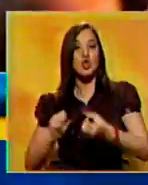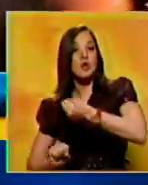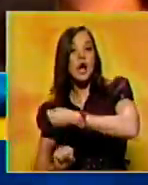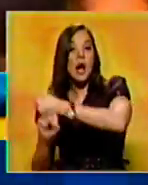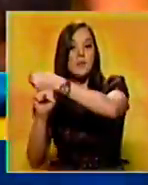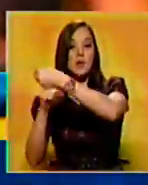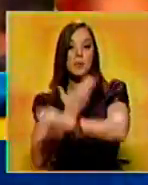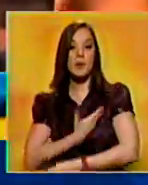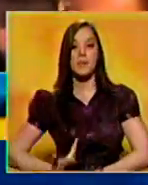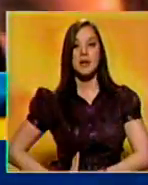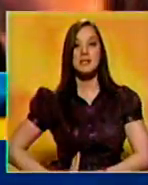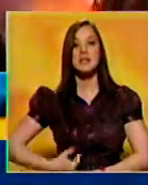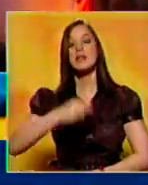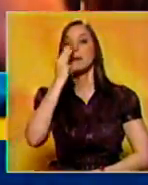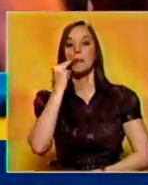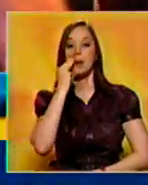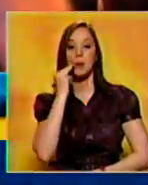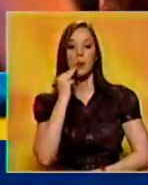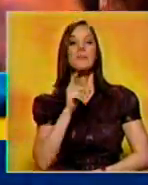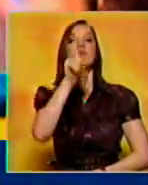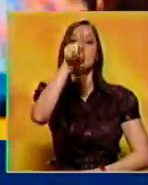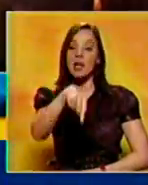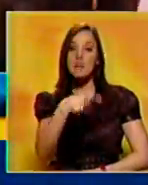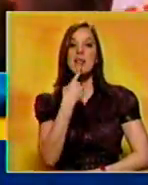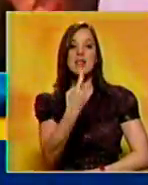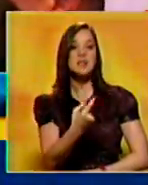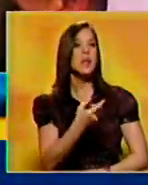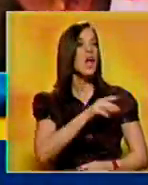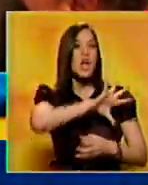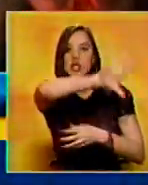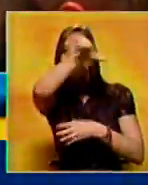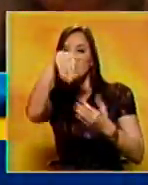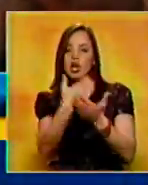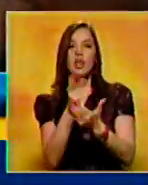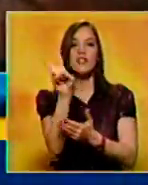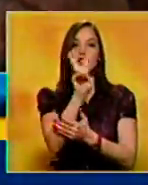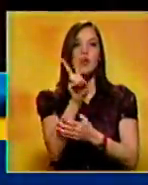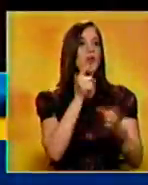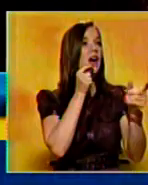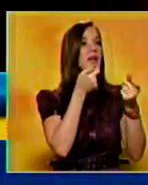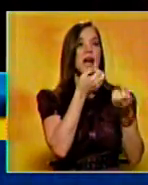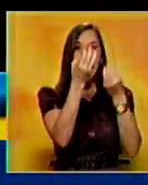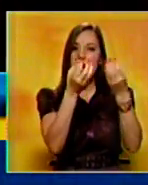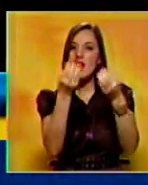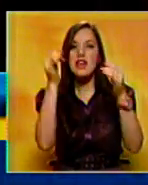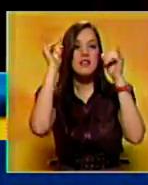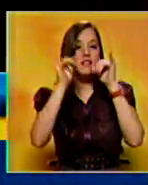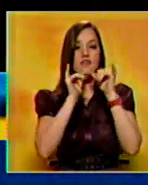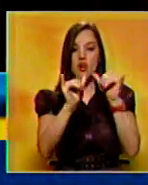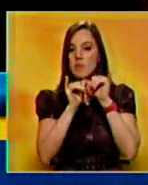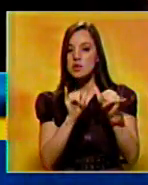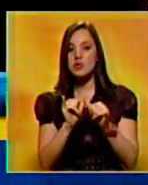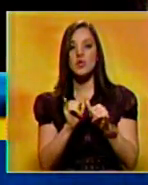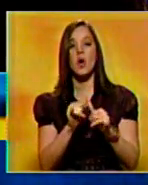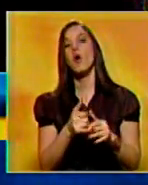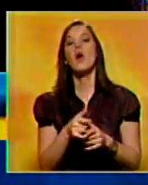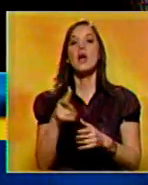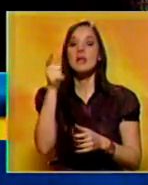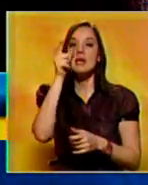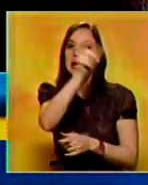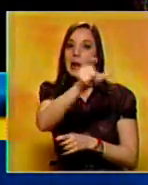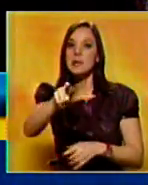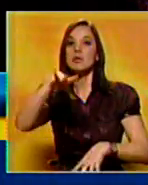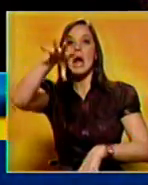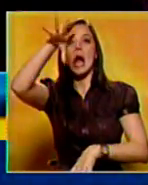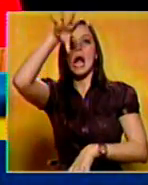que continuarán debatiendo ideas con las bases del PSUV en todo el país para que persista la unidad y así seguir ganando espacios. Destacó que esto forma